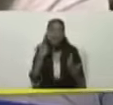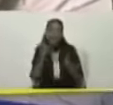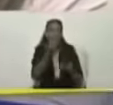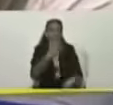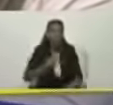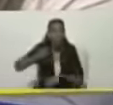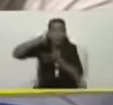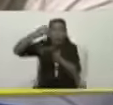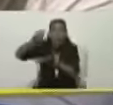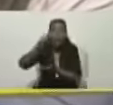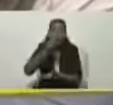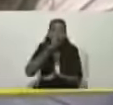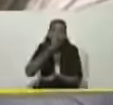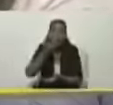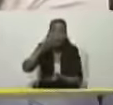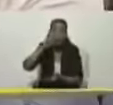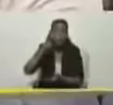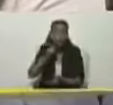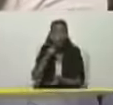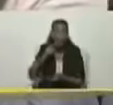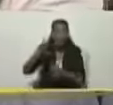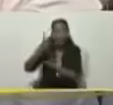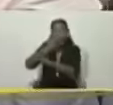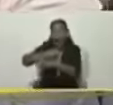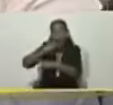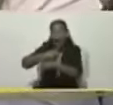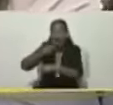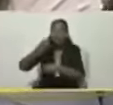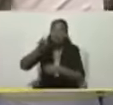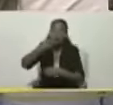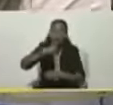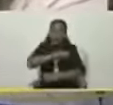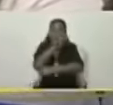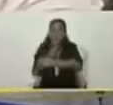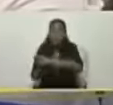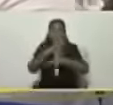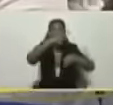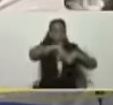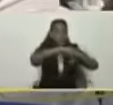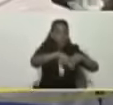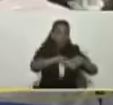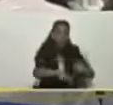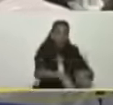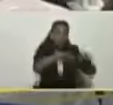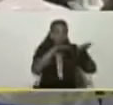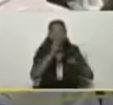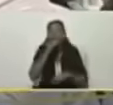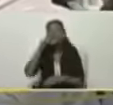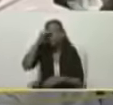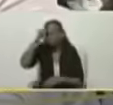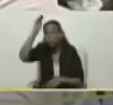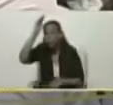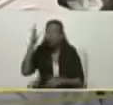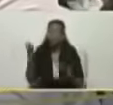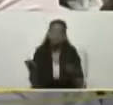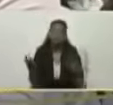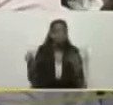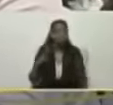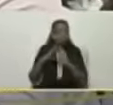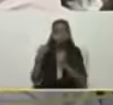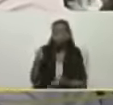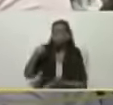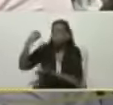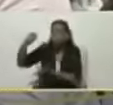medicinas que usted le da tanto a la mujer embarazada como a los multivitamínicos para los niños y para las adultas mayores, el calcio, presidente. Todo